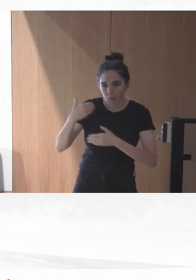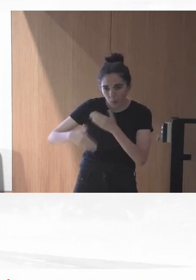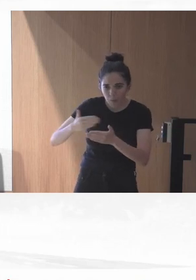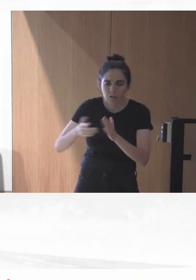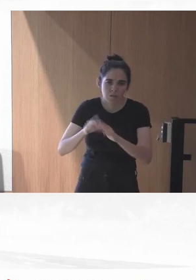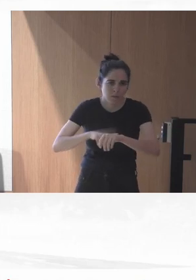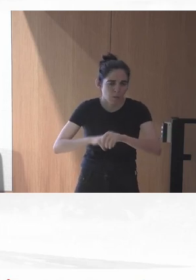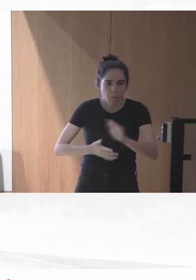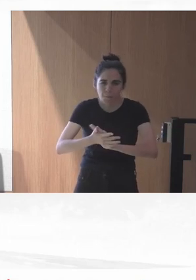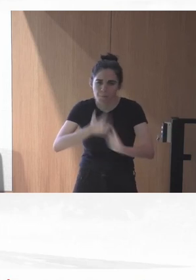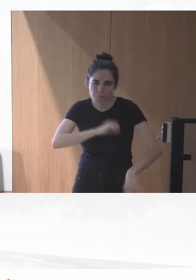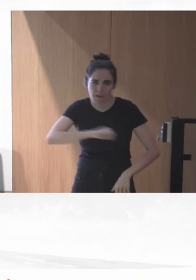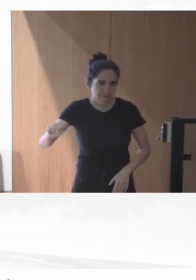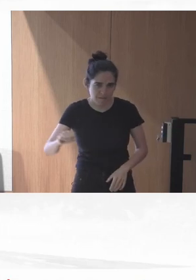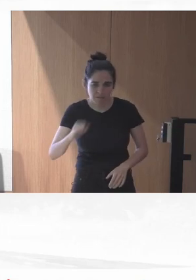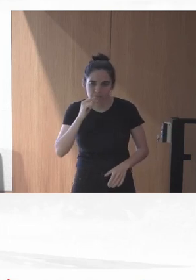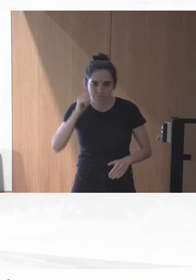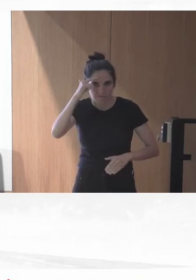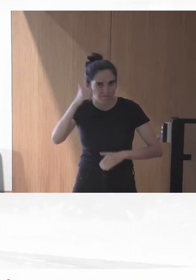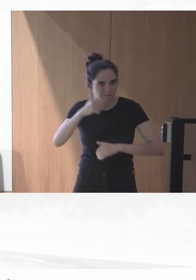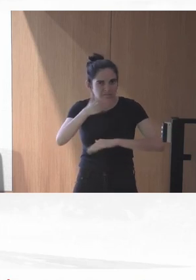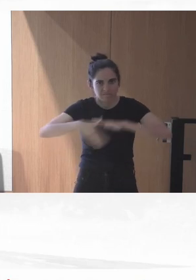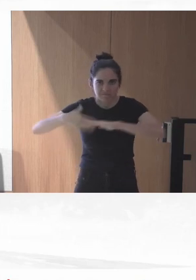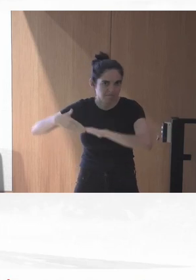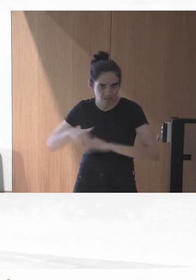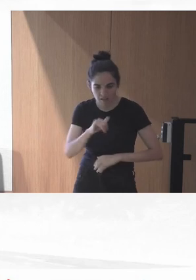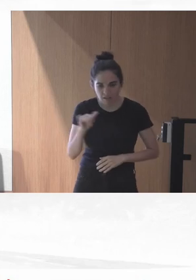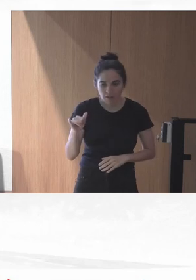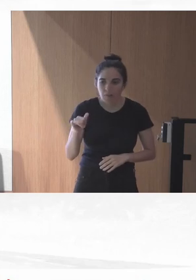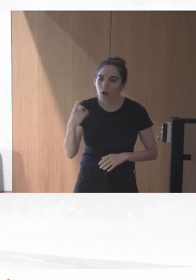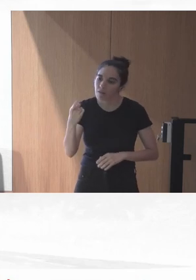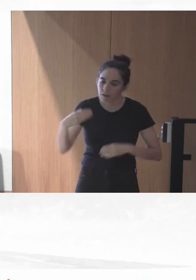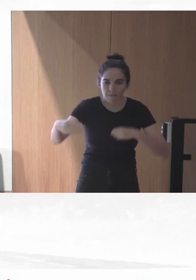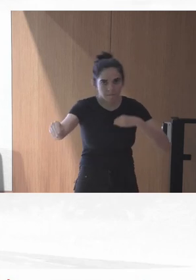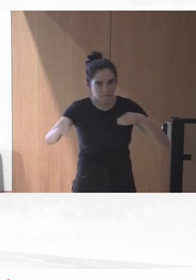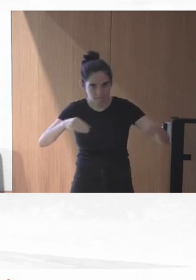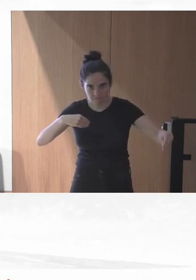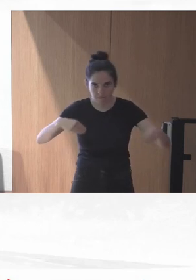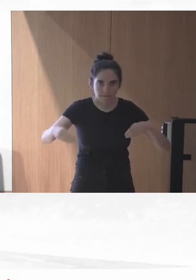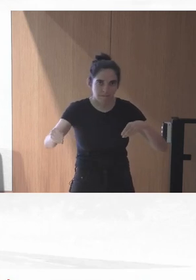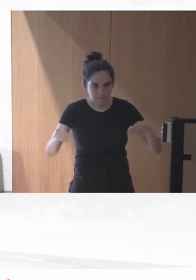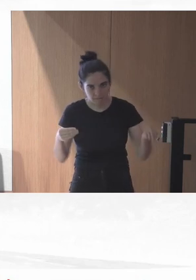rápidos, es muy rígida, pero flexibilizar todo ello al final...